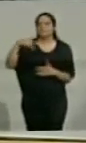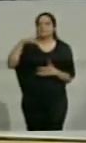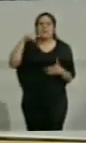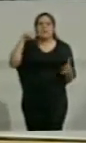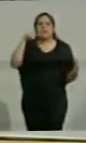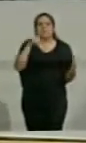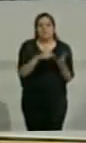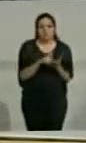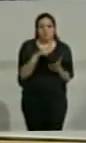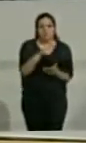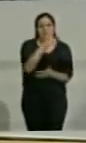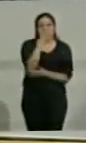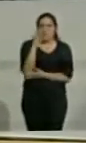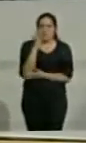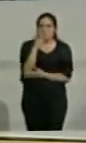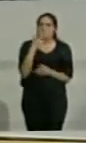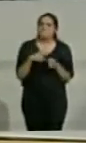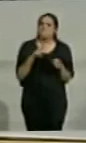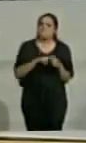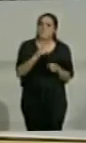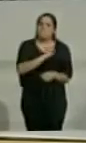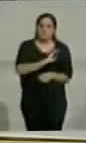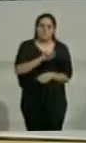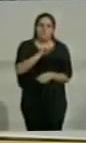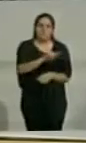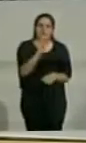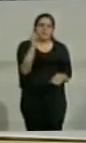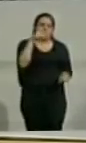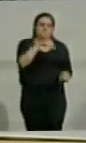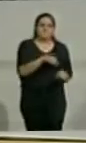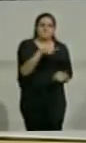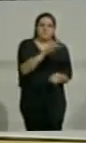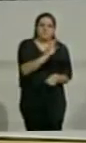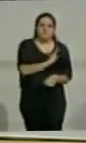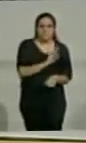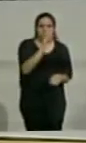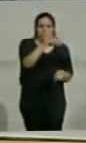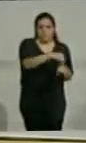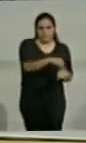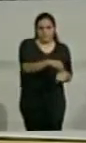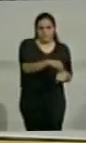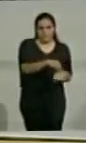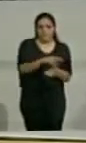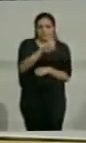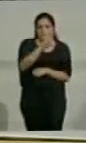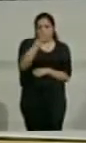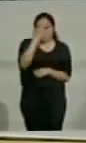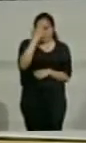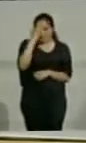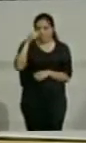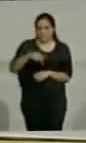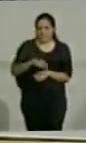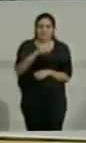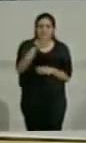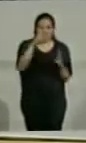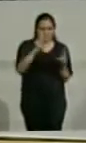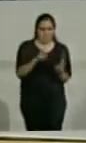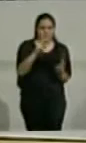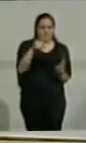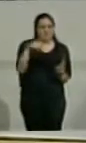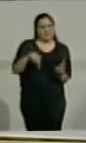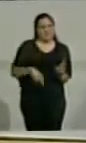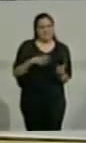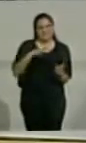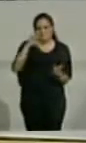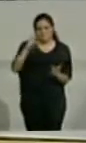socialmente sean factibles para su ubicación. Debemos reconocer que en esta materia San Luis Potosí cuenta con un déficit que debe